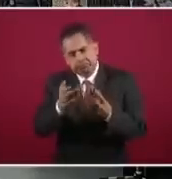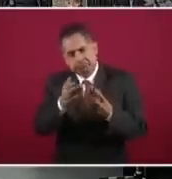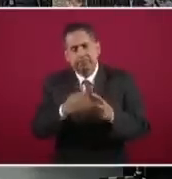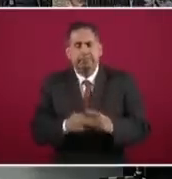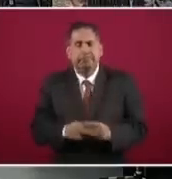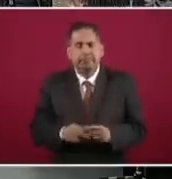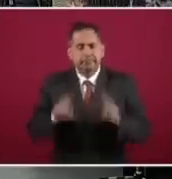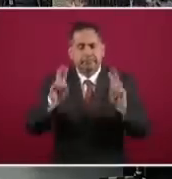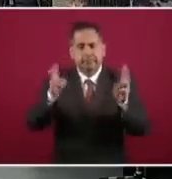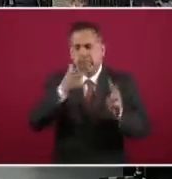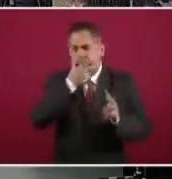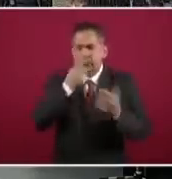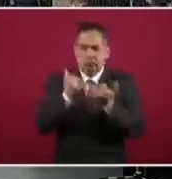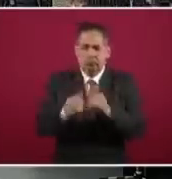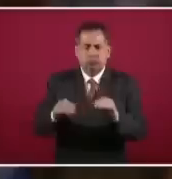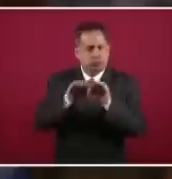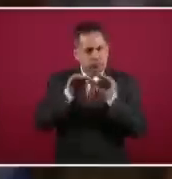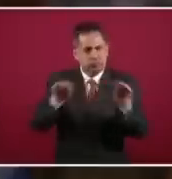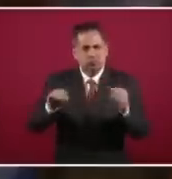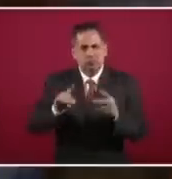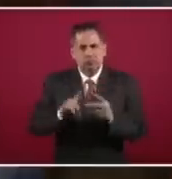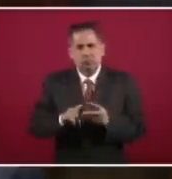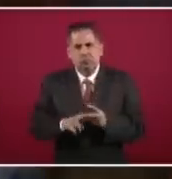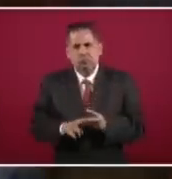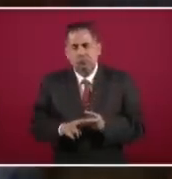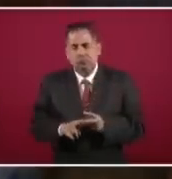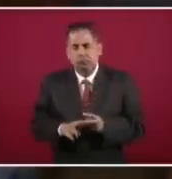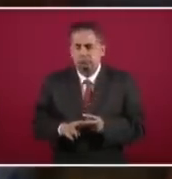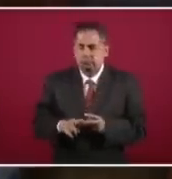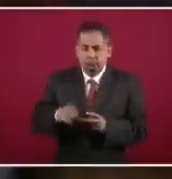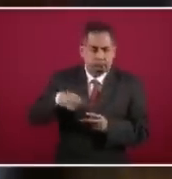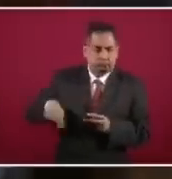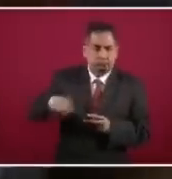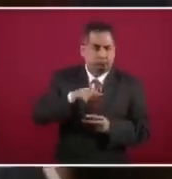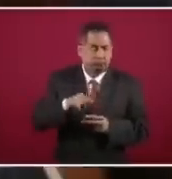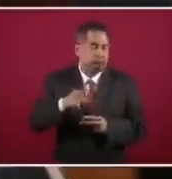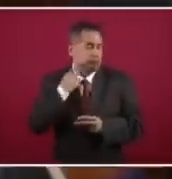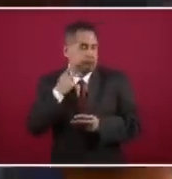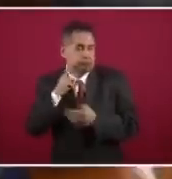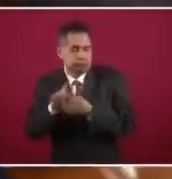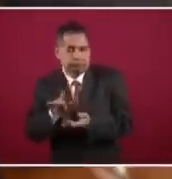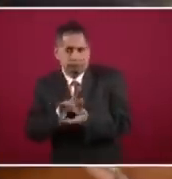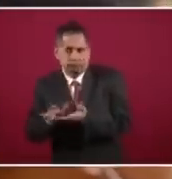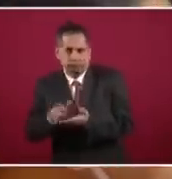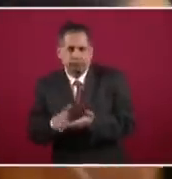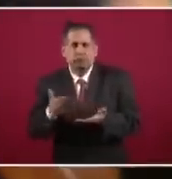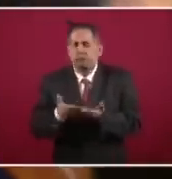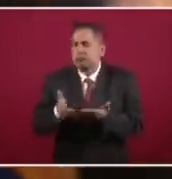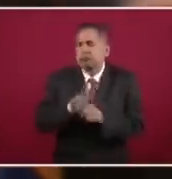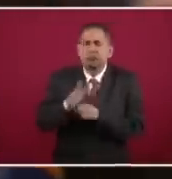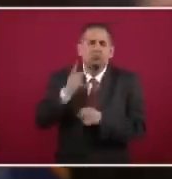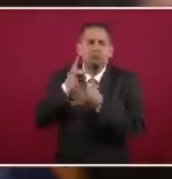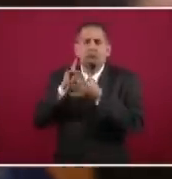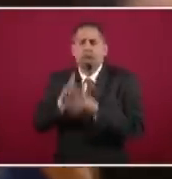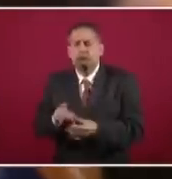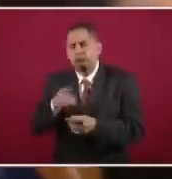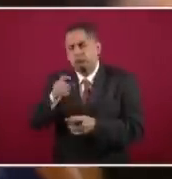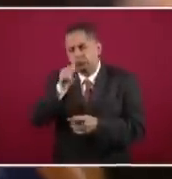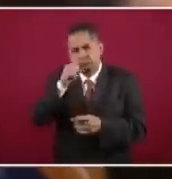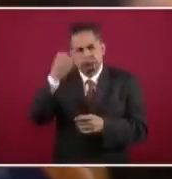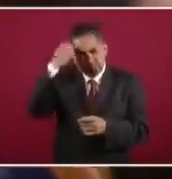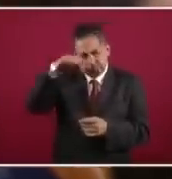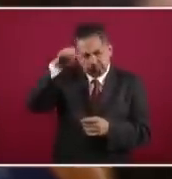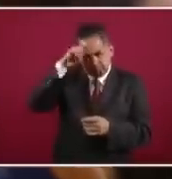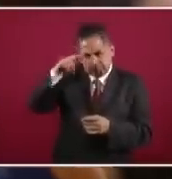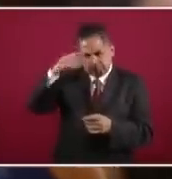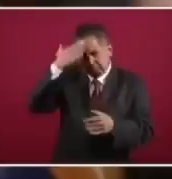al tema de igualdad, señor presidente, en apoyo a esta política de igualdad, ¿en qué política pública, de acuerdo a su